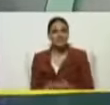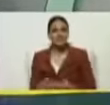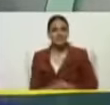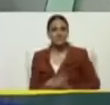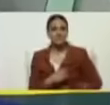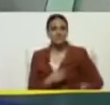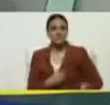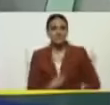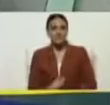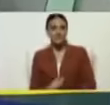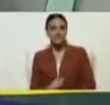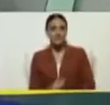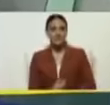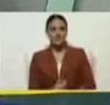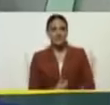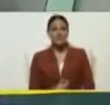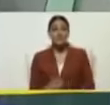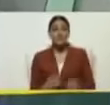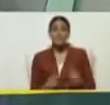Primero, nosotros